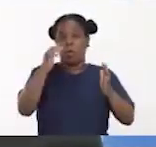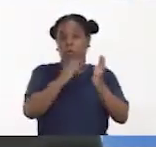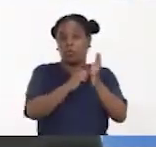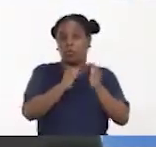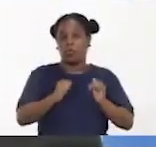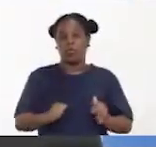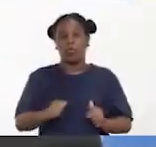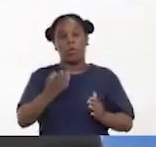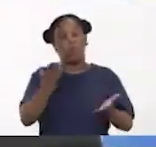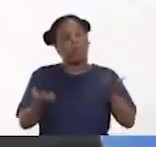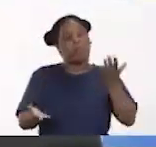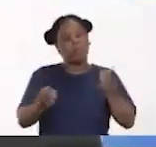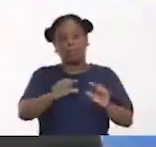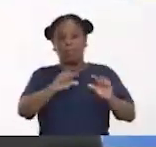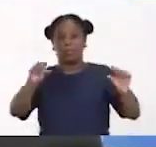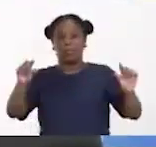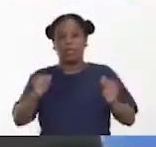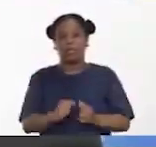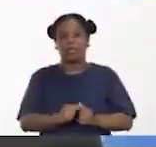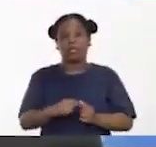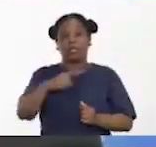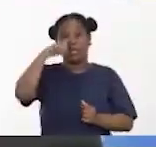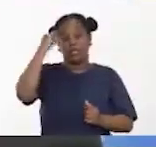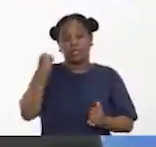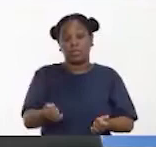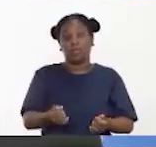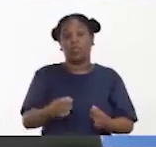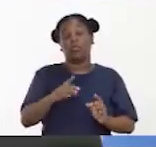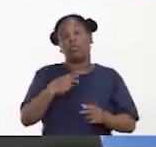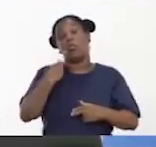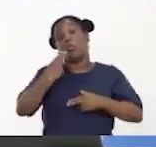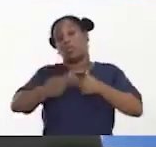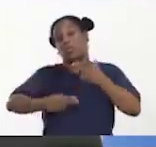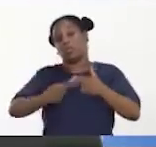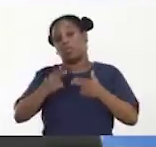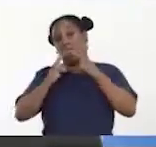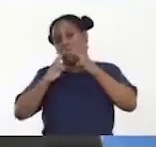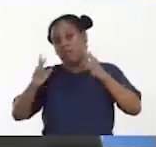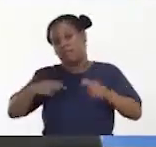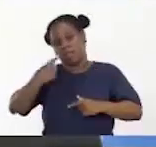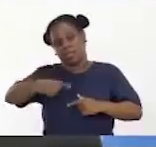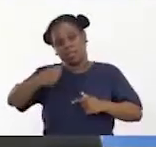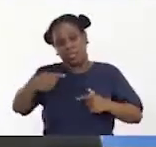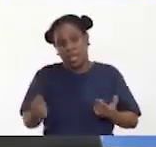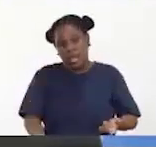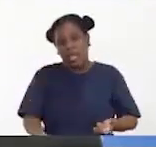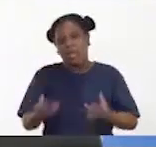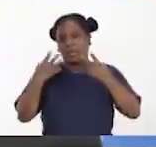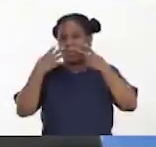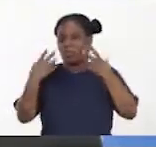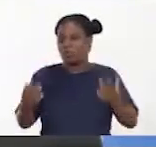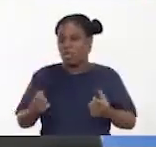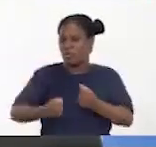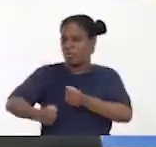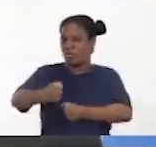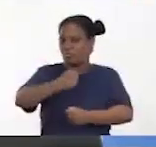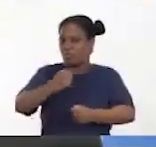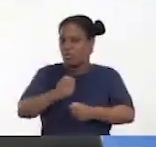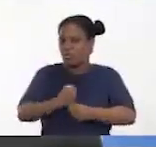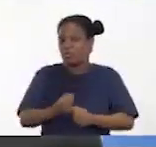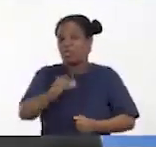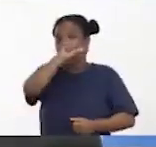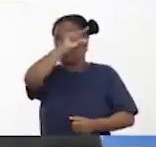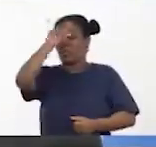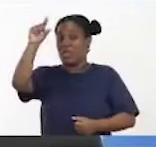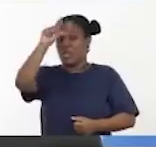o el punto medio o la pendiente de una recta, sino también las aplicaciones y la demostración y la utilización que